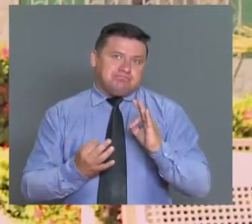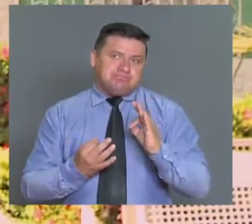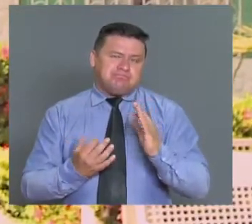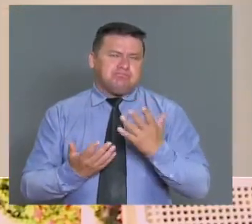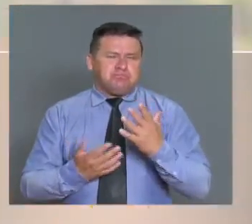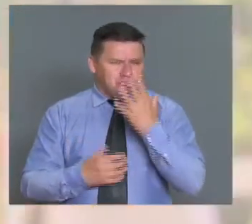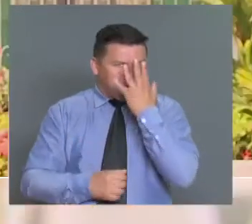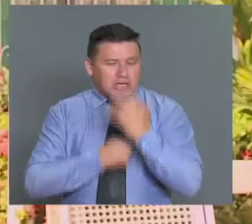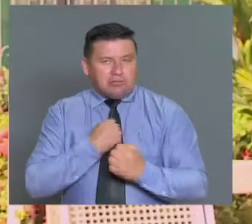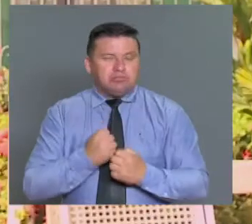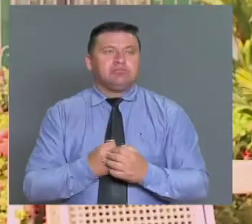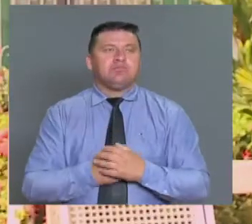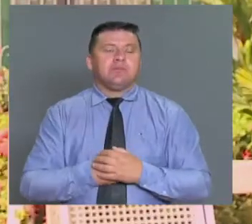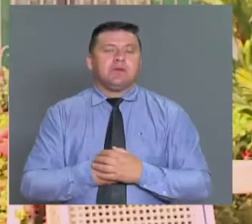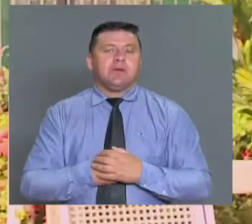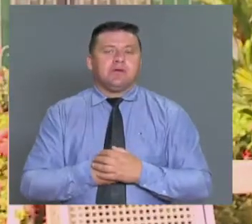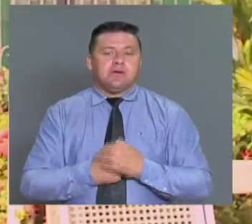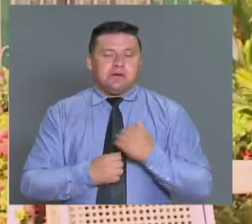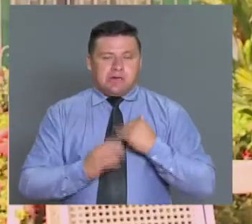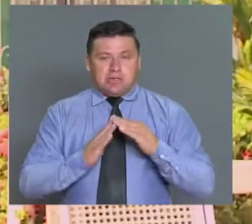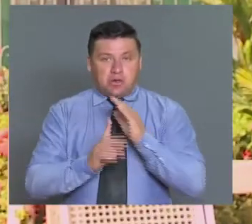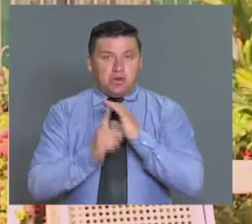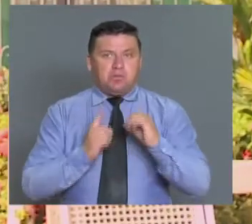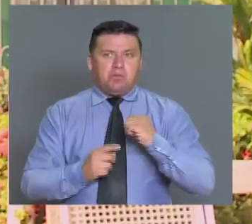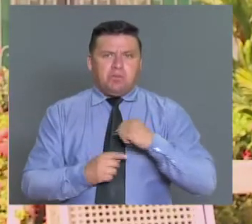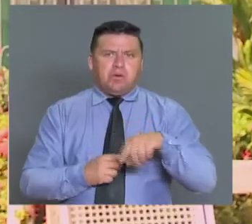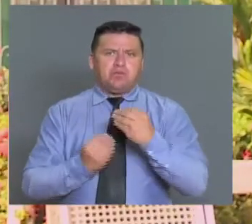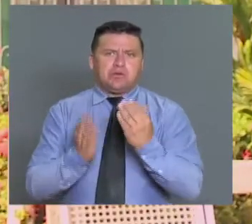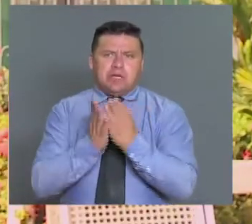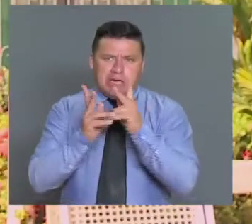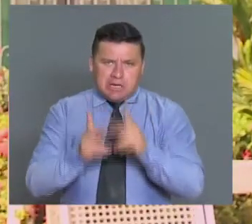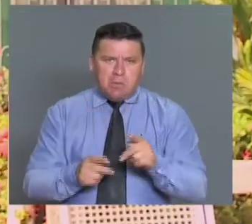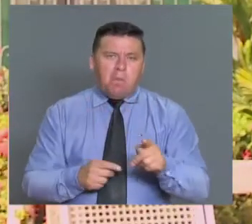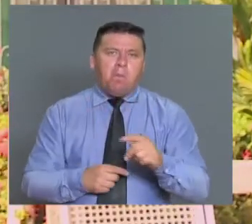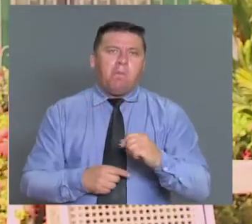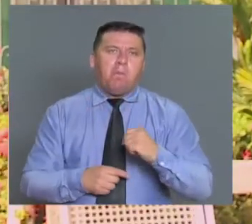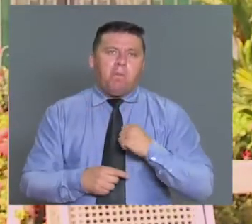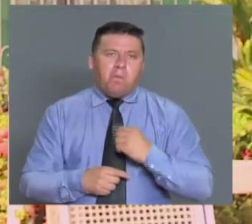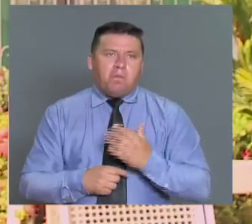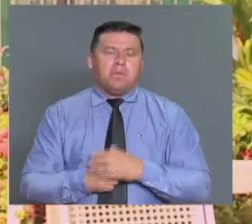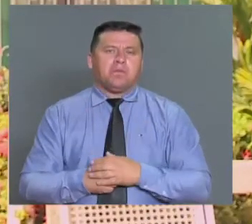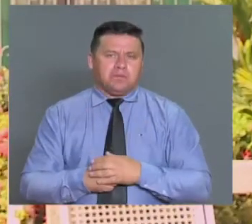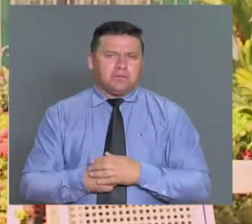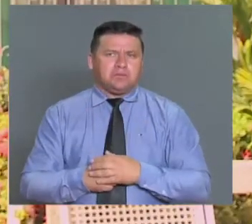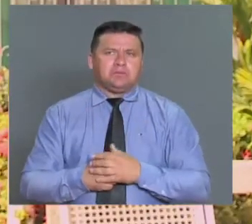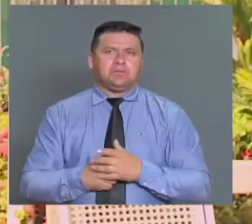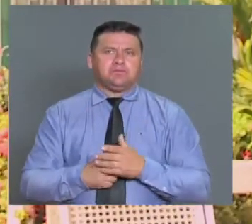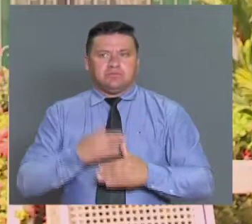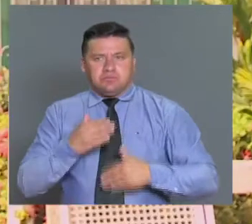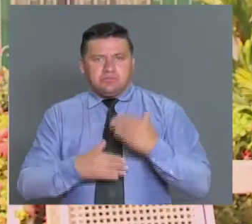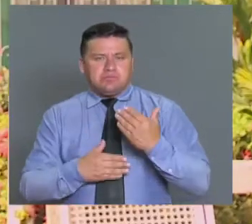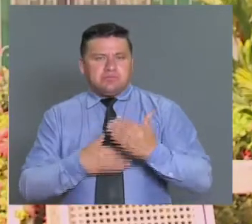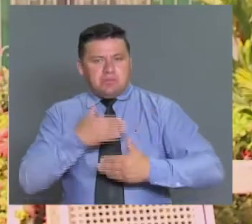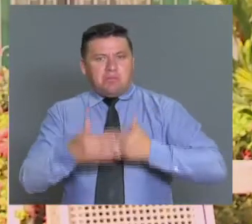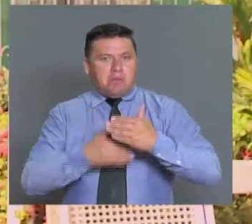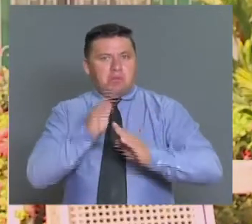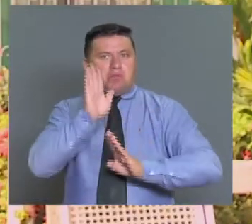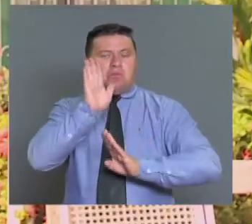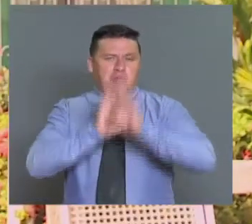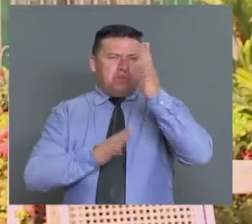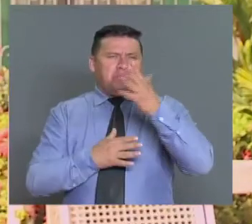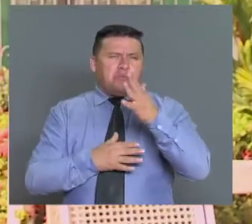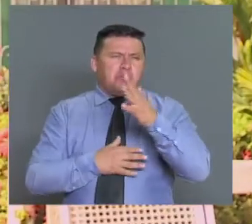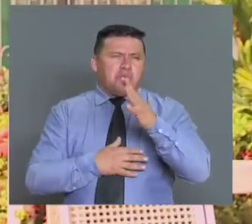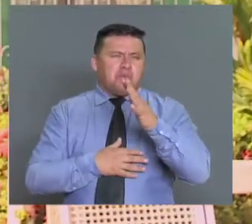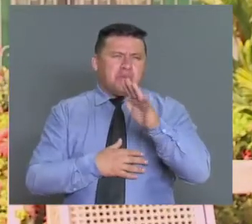o menos 4 años. En la Casa de Cultura tenemos varios alumnos, ¿sí? Tenemos muchachos que están iniciando en sí. Hay como más o